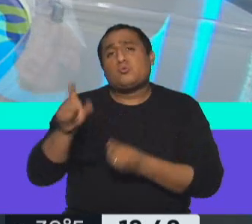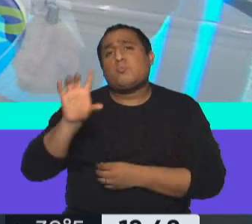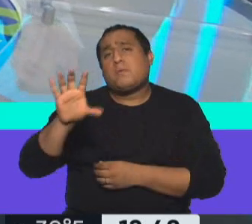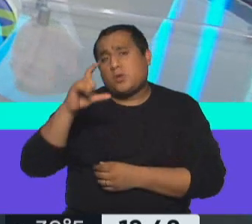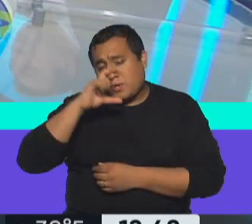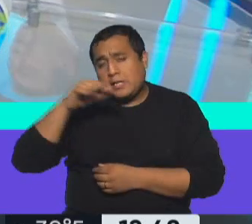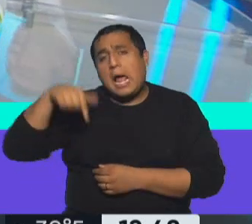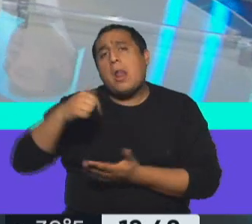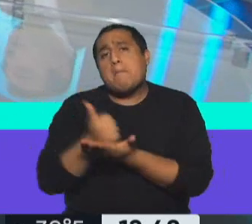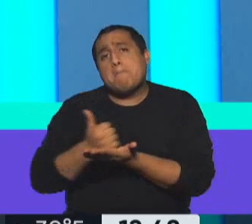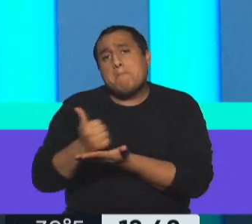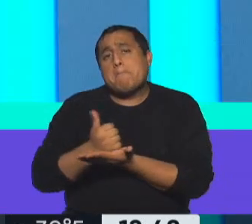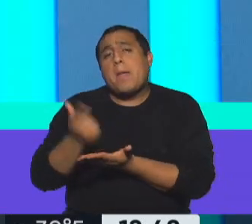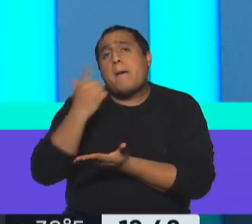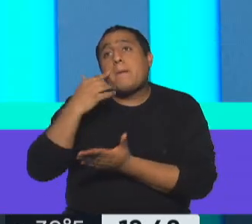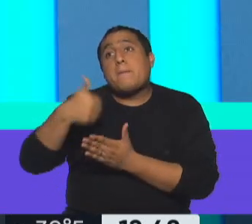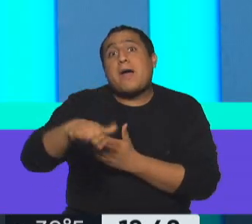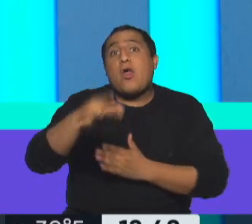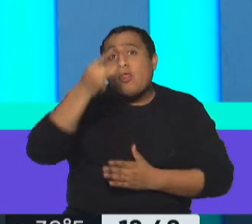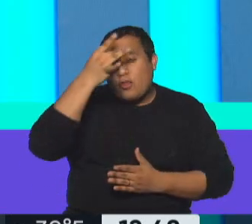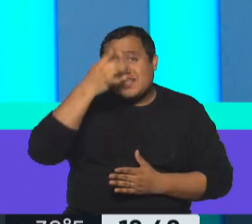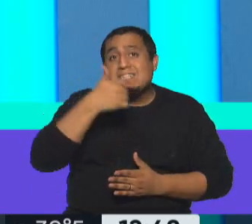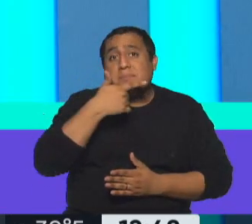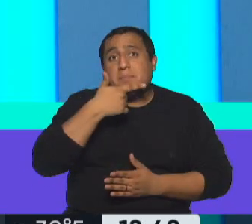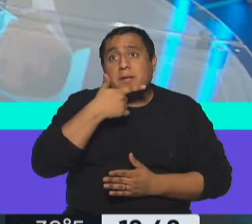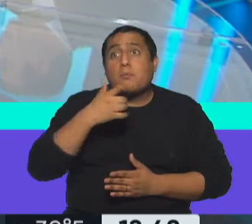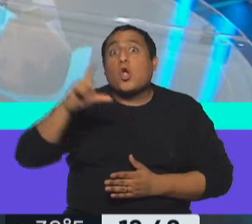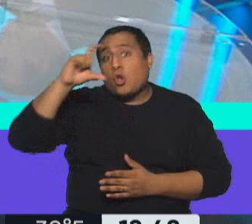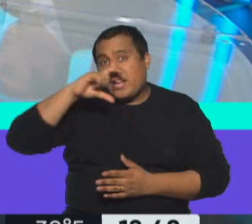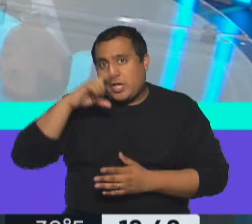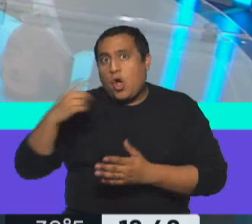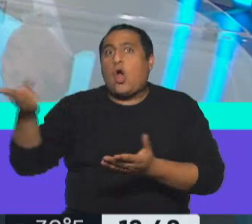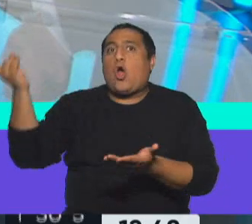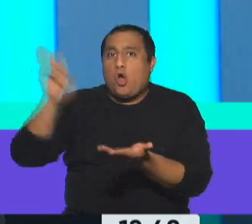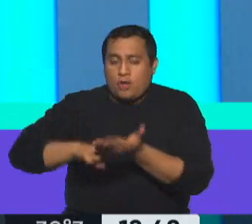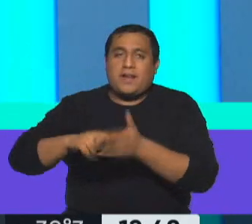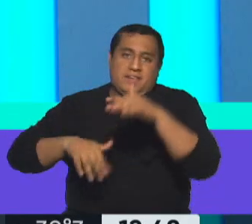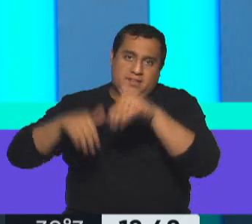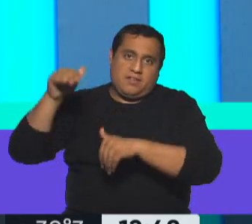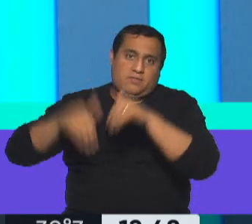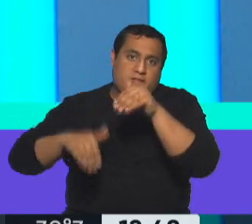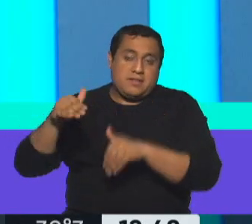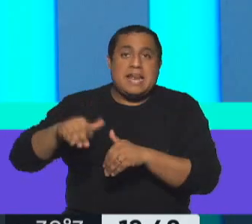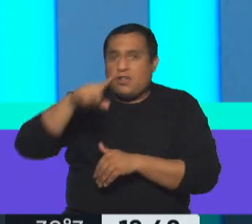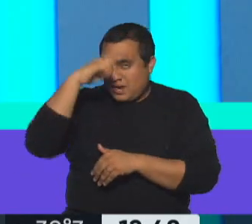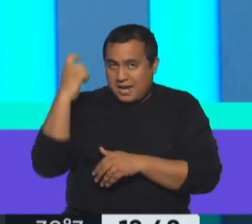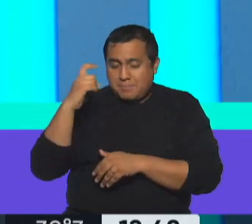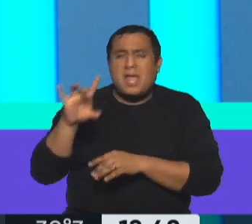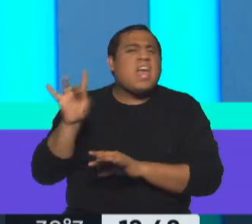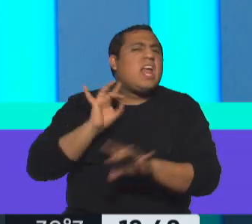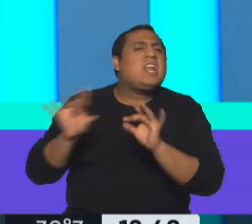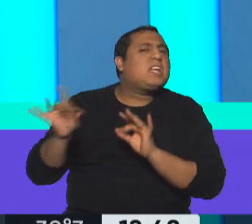tenemos que esperar qué es lo que pase el 12 de septiembre porque corriente no vuelve claro vuelve a votar en la elección nacional se eligen